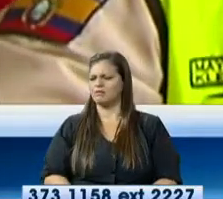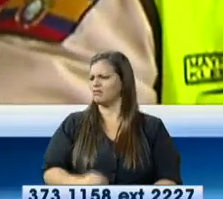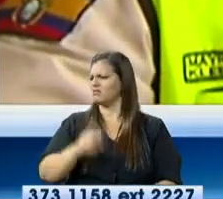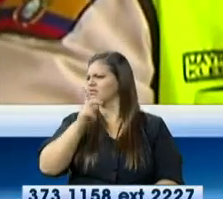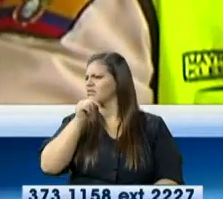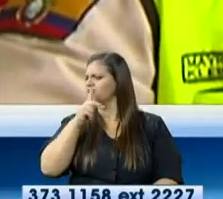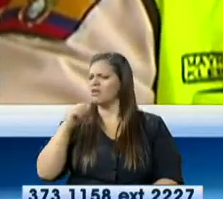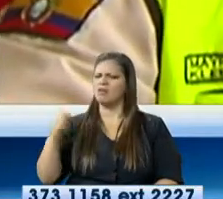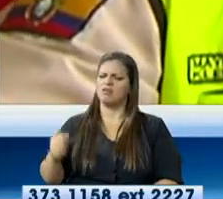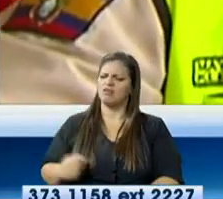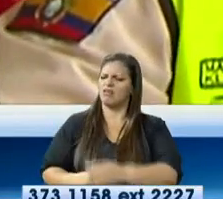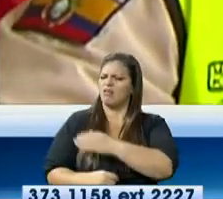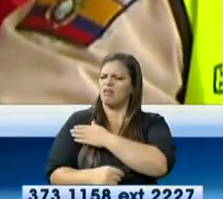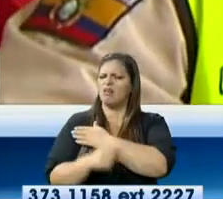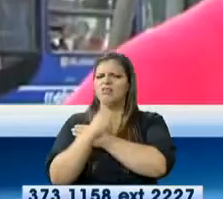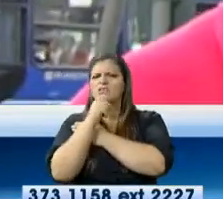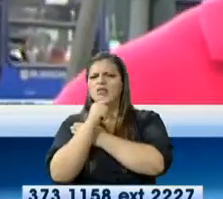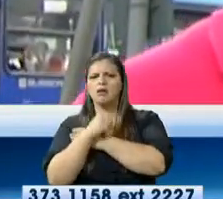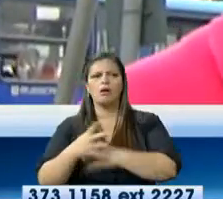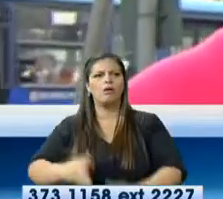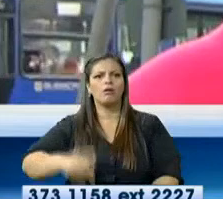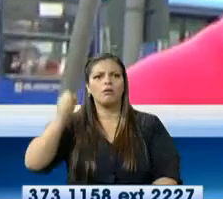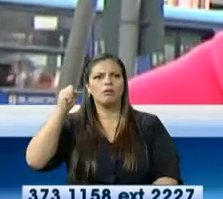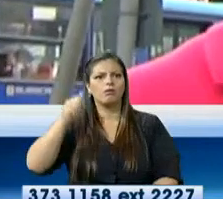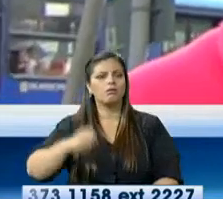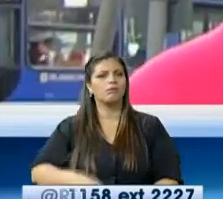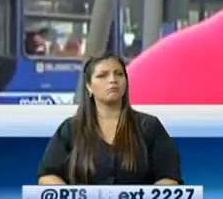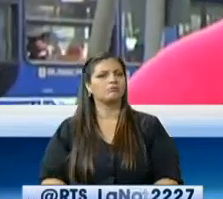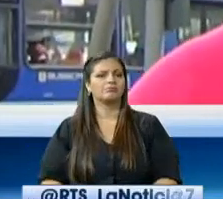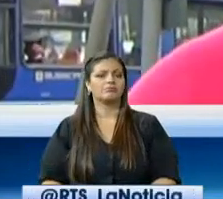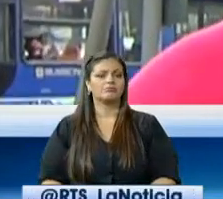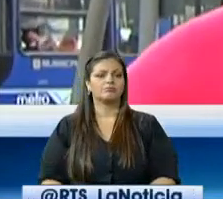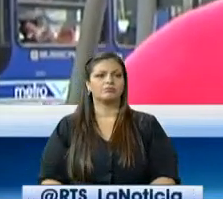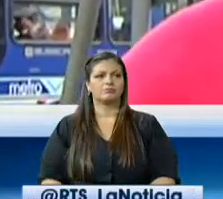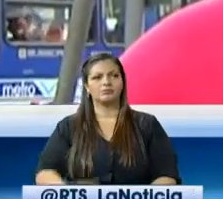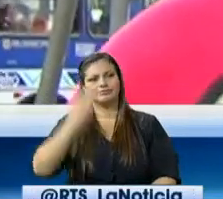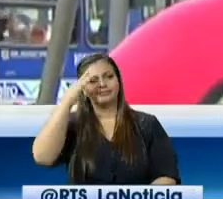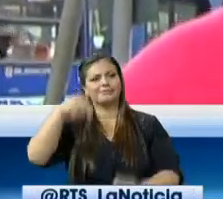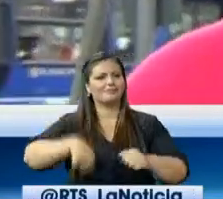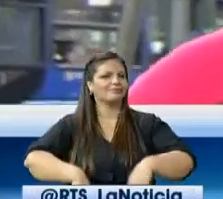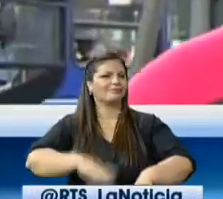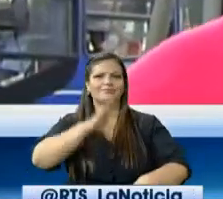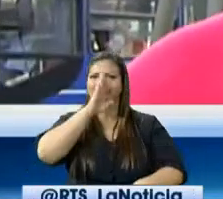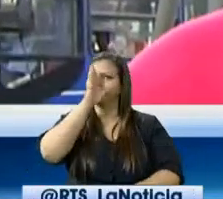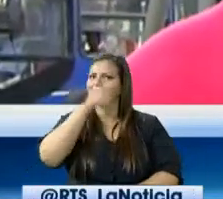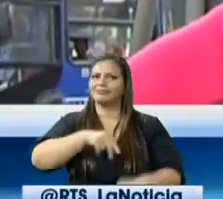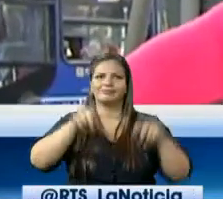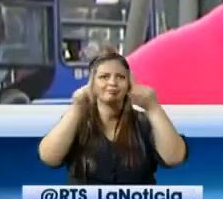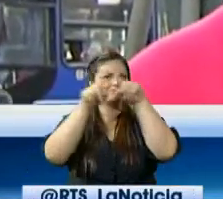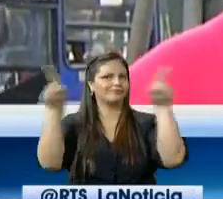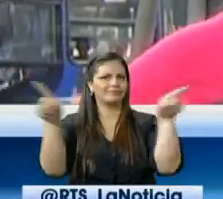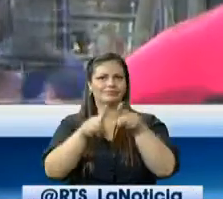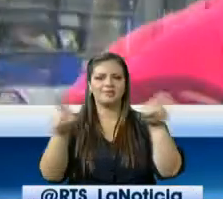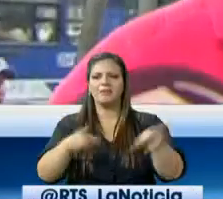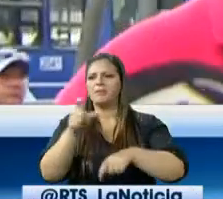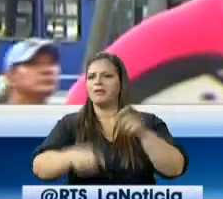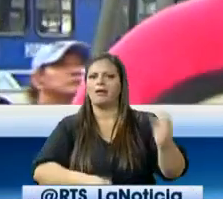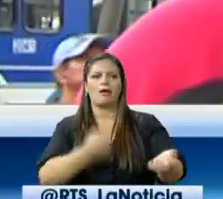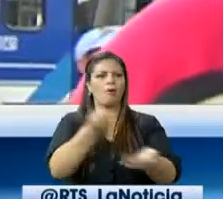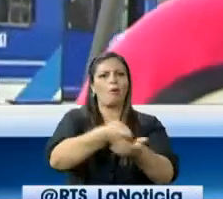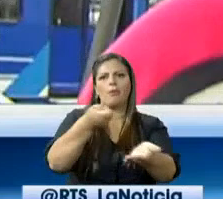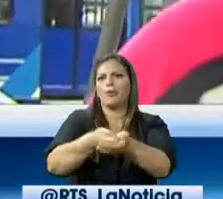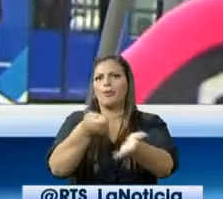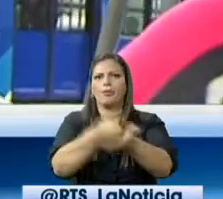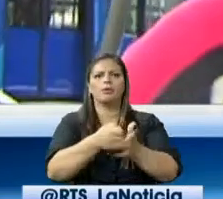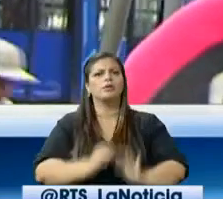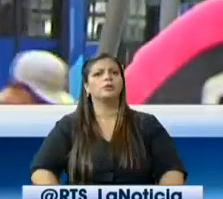no ver qué fue lo que le quitaron. Para esta época navideña siempre es el movimiento aquí full de la gente, tú sabes, comprando los regalos. Sí, hay que tener